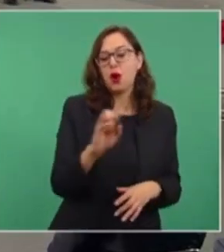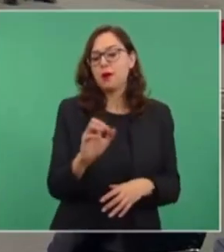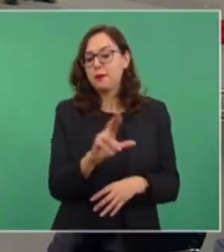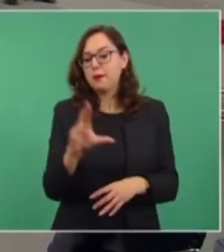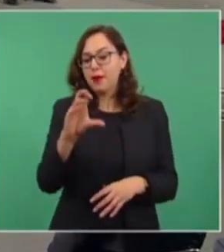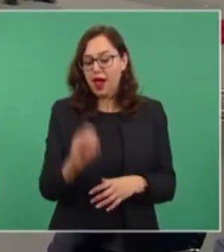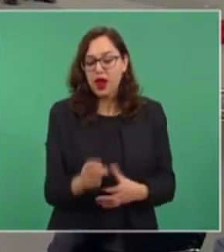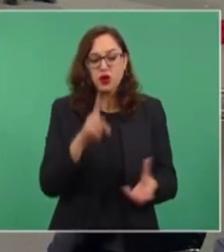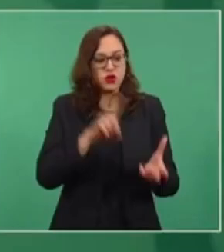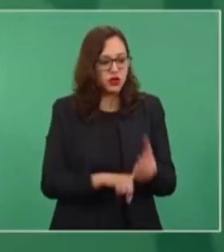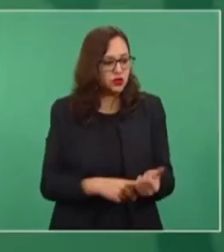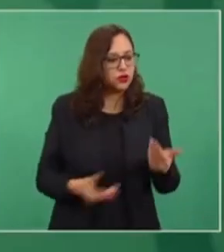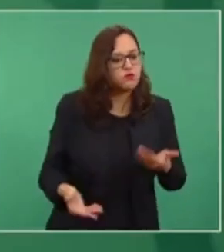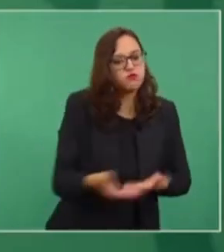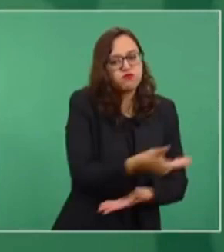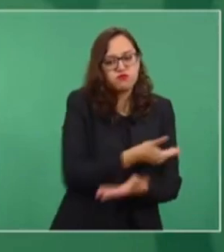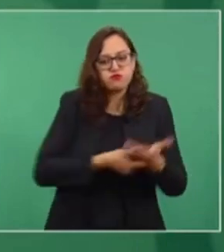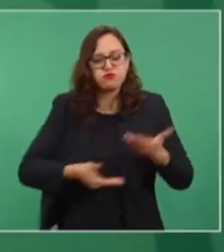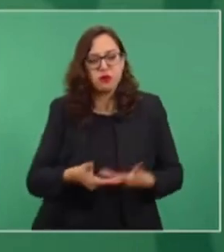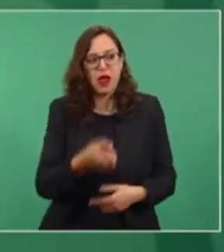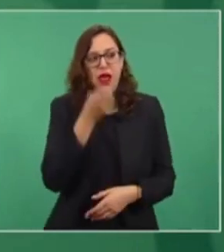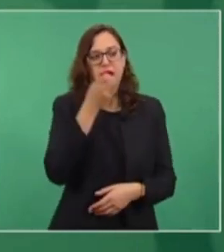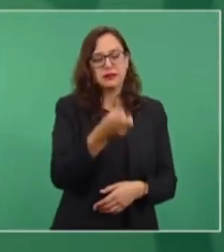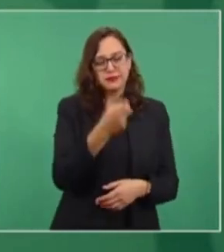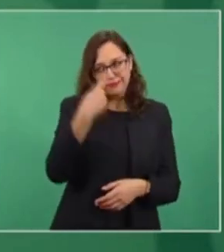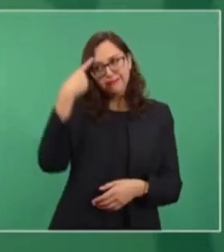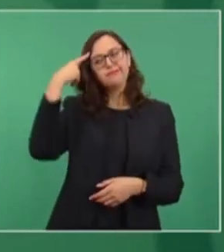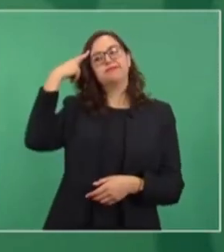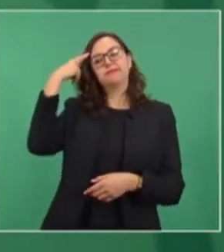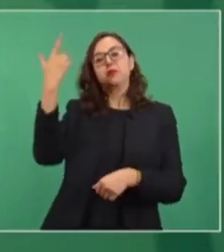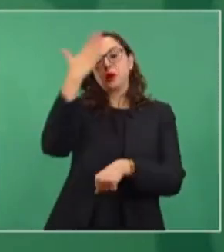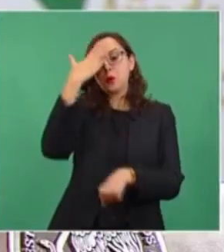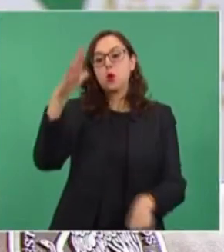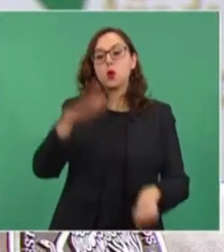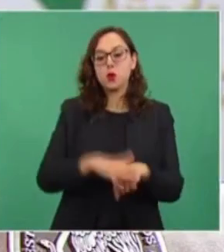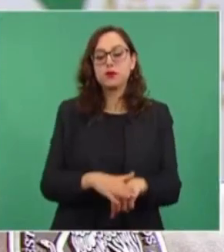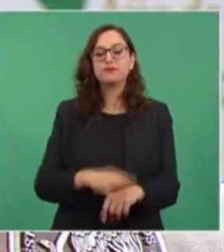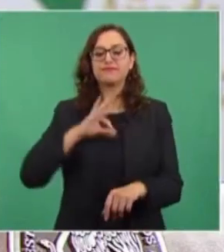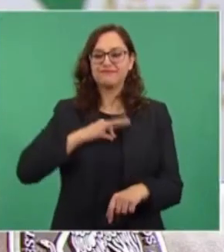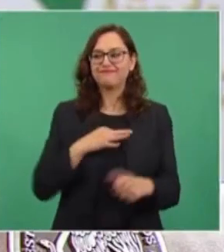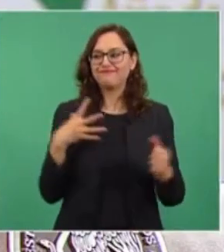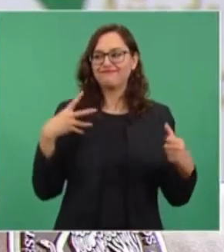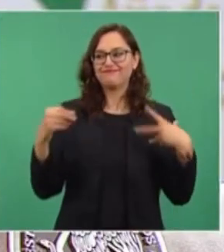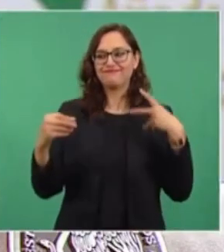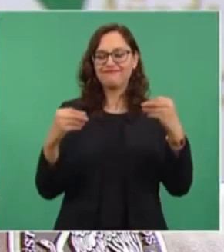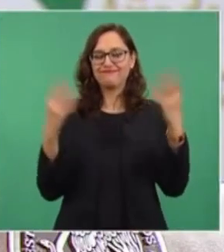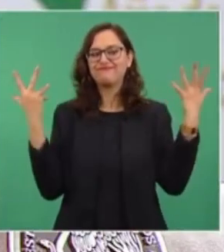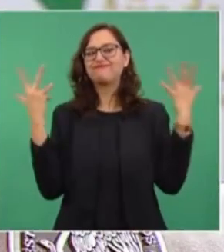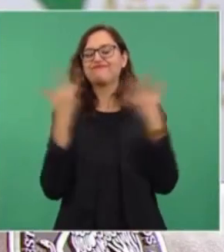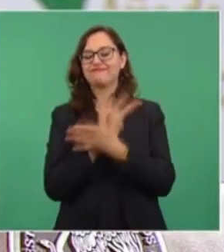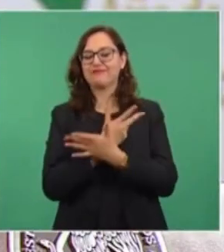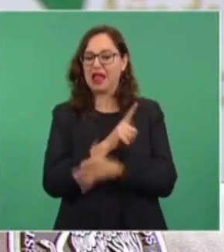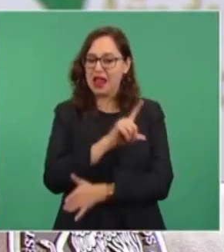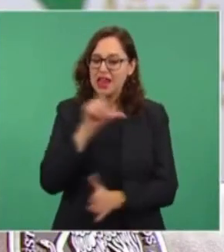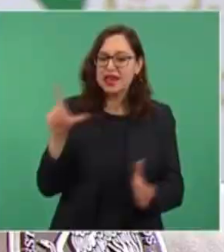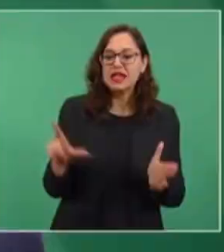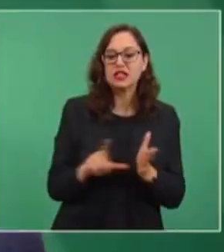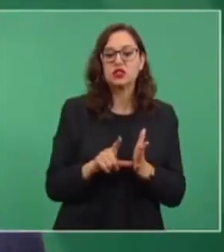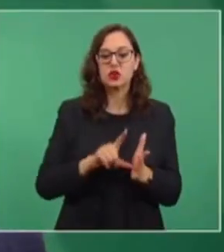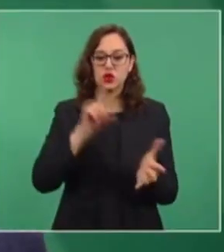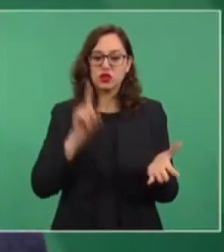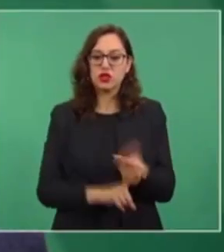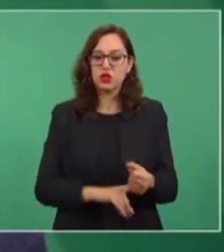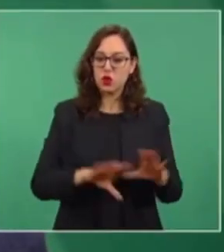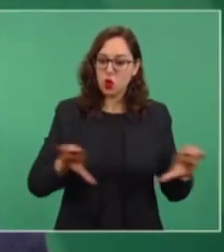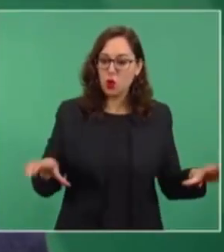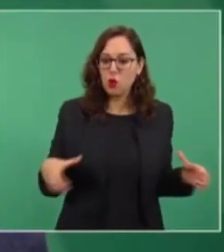de aprender de la enseñanza que nos está dejando la pandemia. Construyamos la vida social al interior de las comunidades y de los